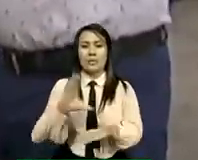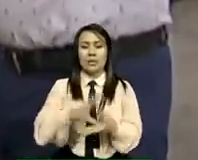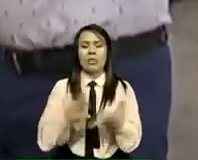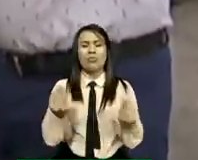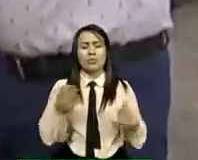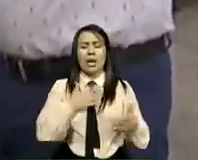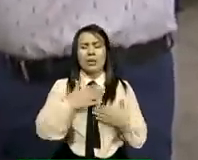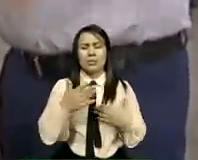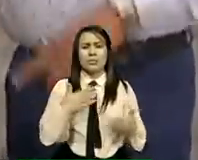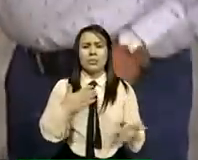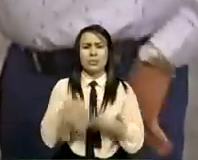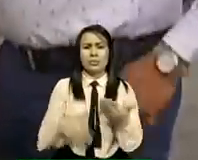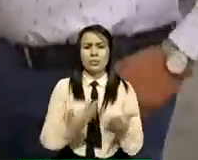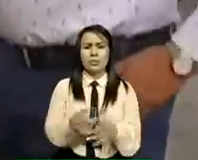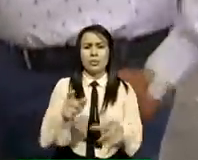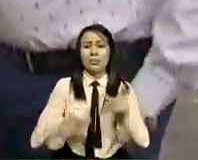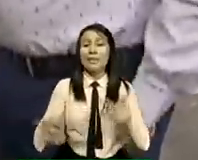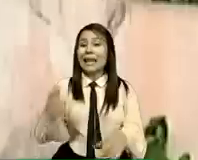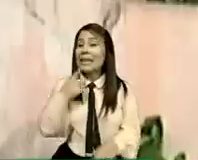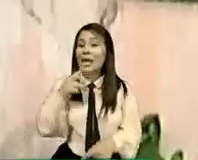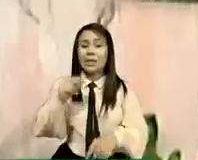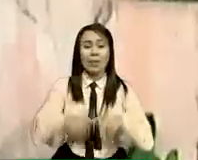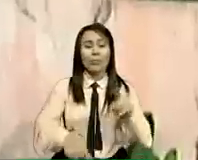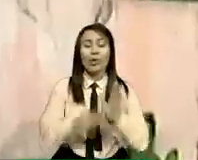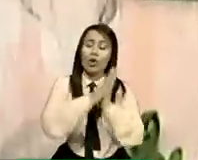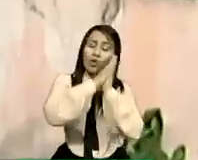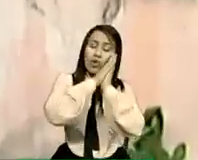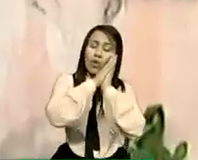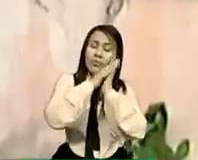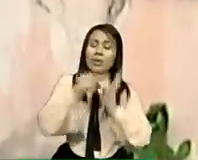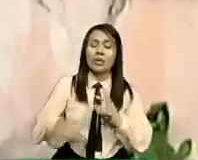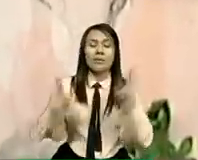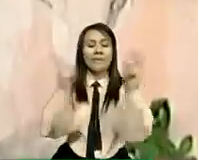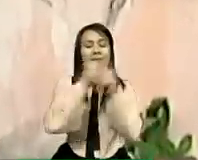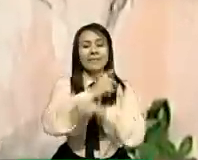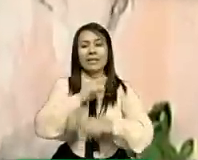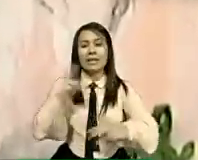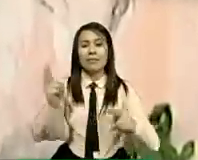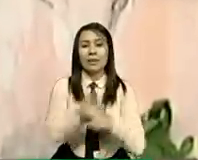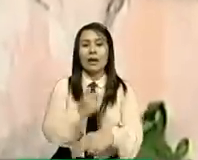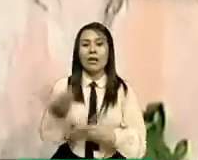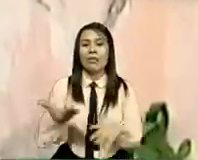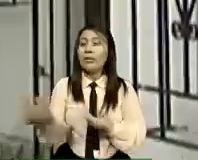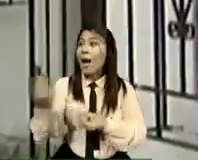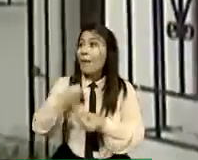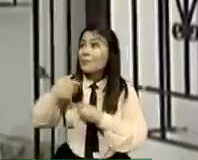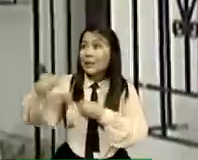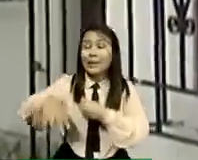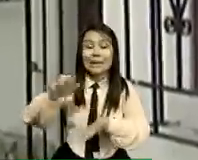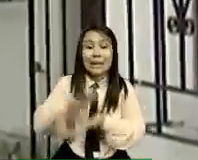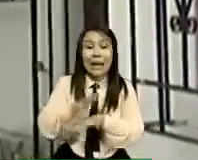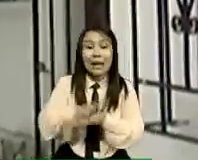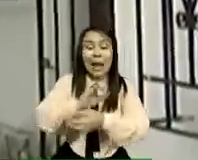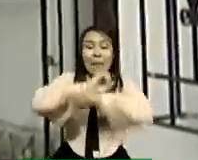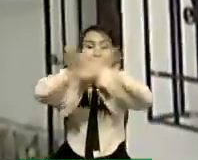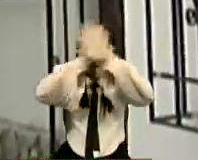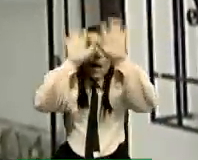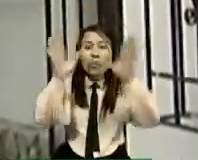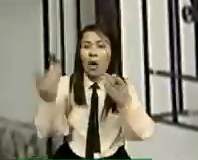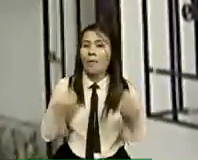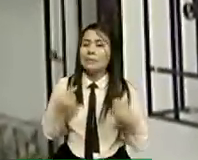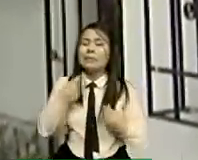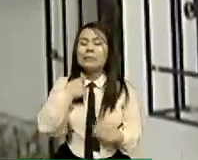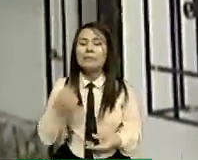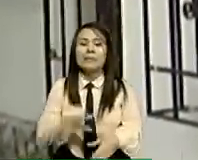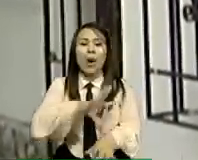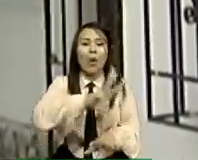zozobra, manifiestan que no pueden dormir tranquilos por los sonidos que escuchan también en las madrugadas, y después desaparecen algunas de